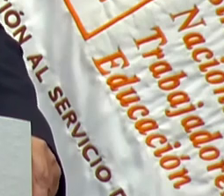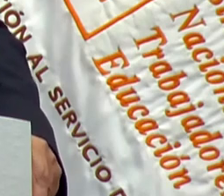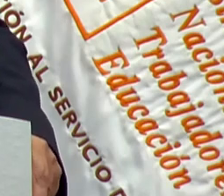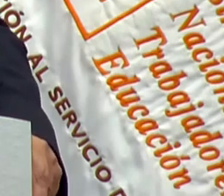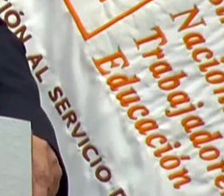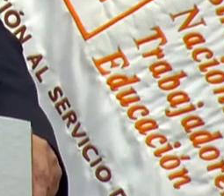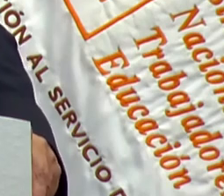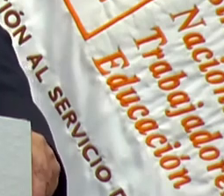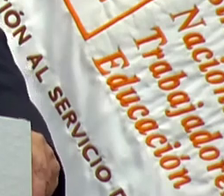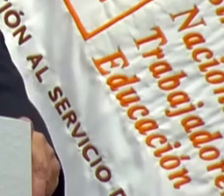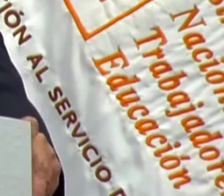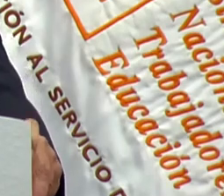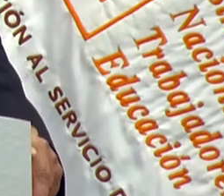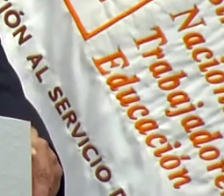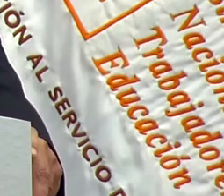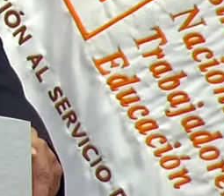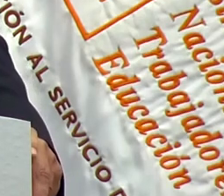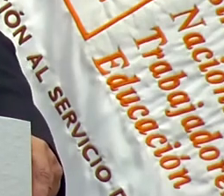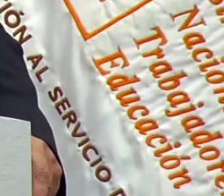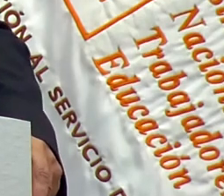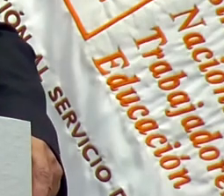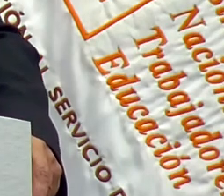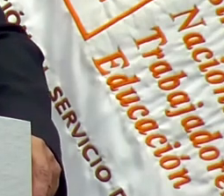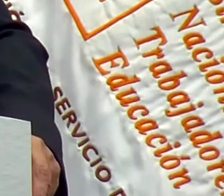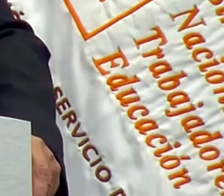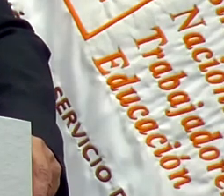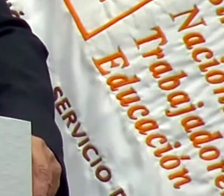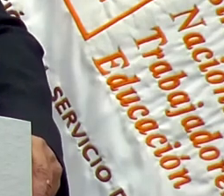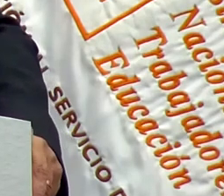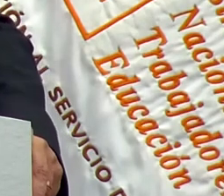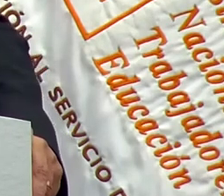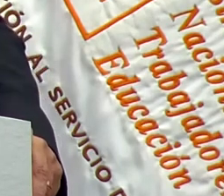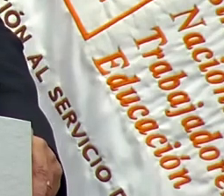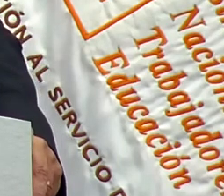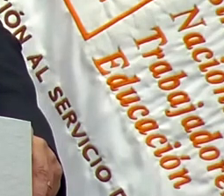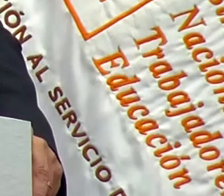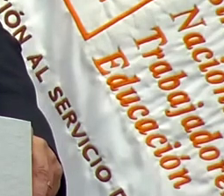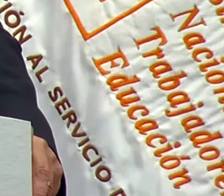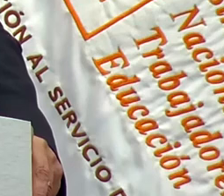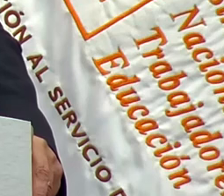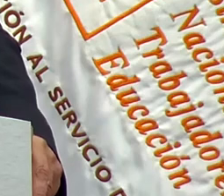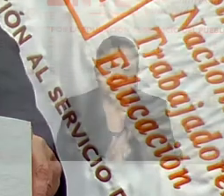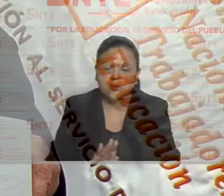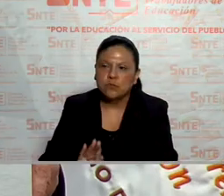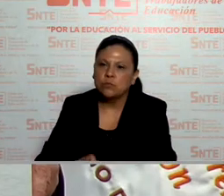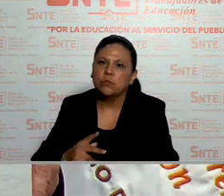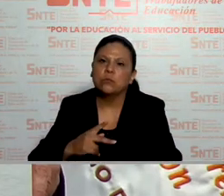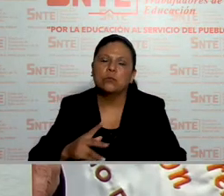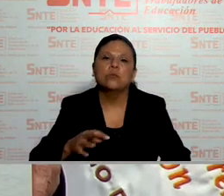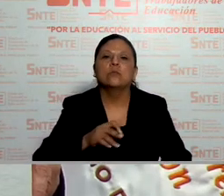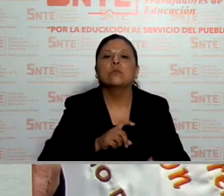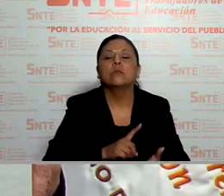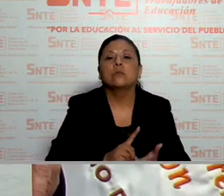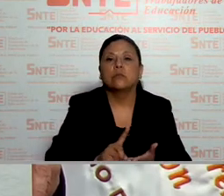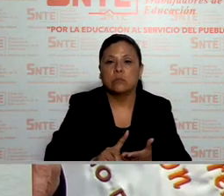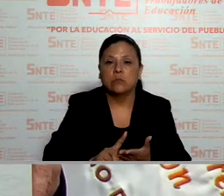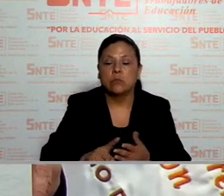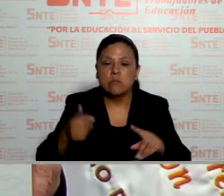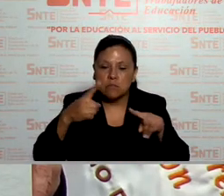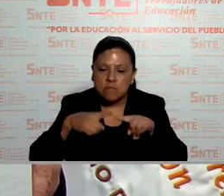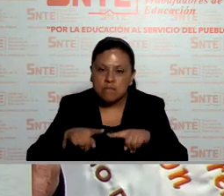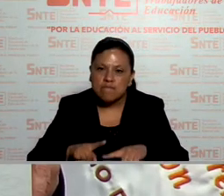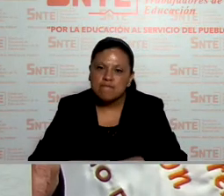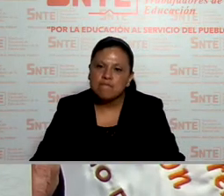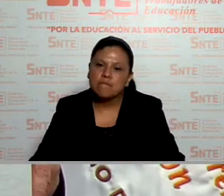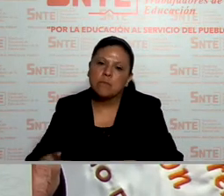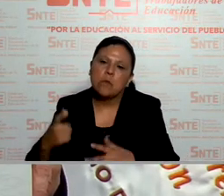el mejoramiento de sus condiciones de vida, por la defensa de sus derechos, por mejores